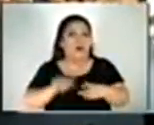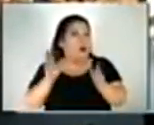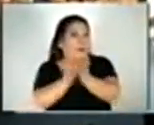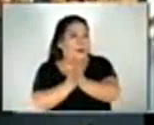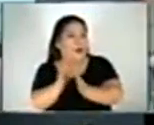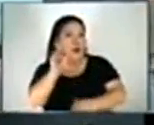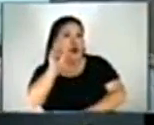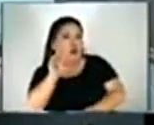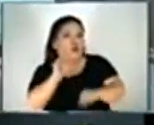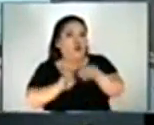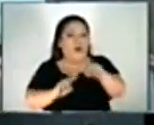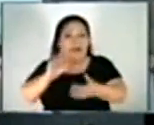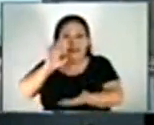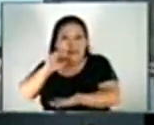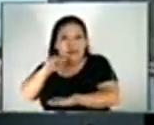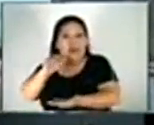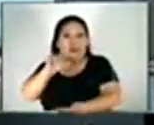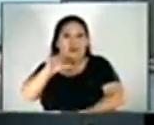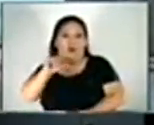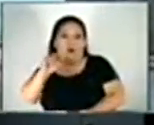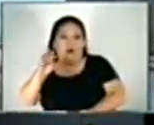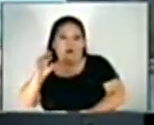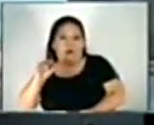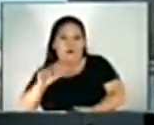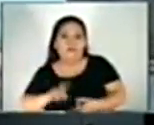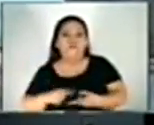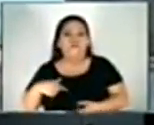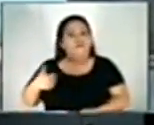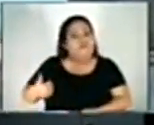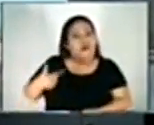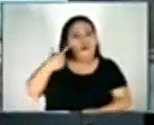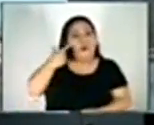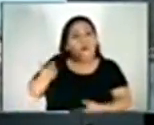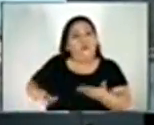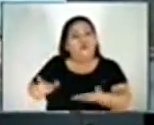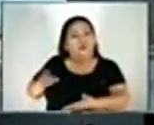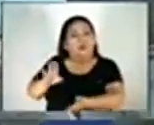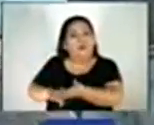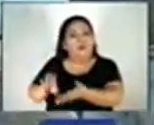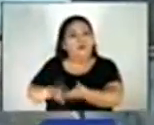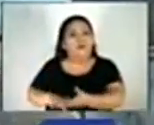$2 por 5 libras. Pues me parece bien porque uno les ayuda a ellos,